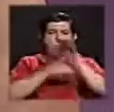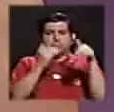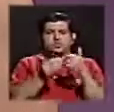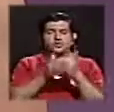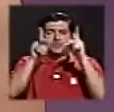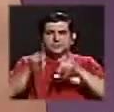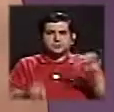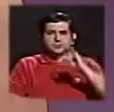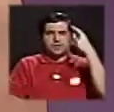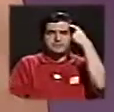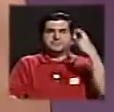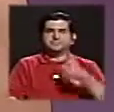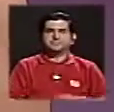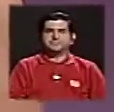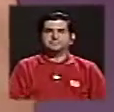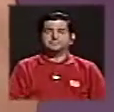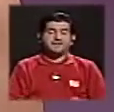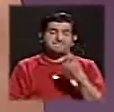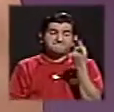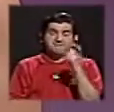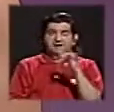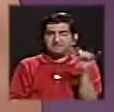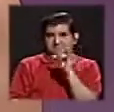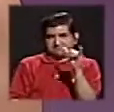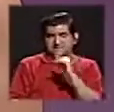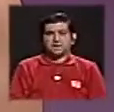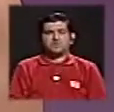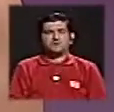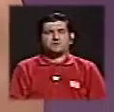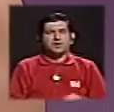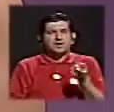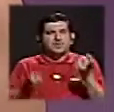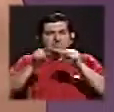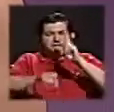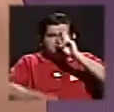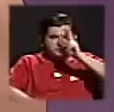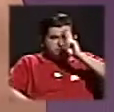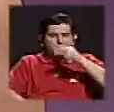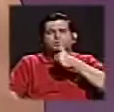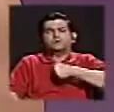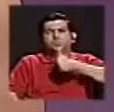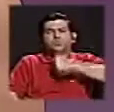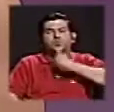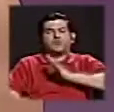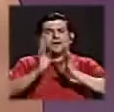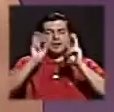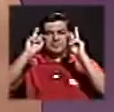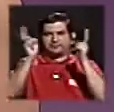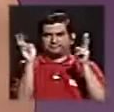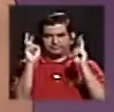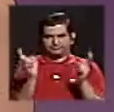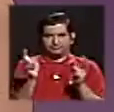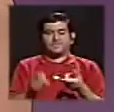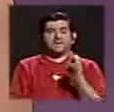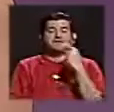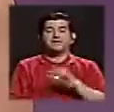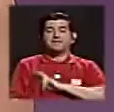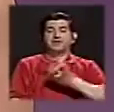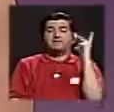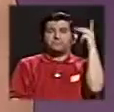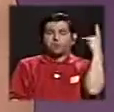todas pensamos igual. Entonces falta también mucho respeto y mucha tolerancia para hablar de estos temas y falta